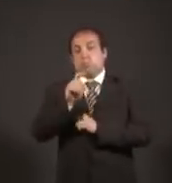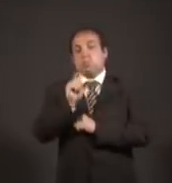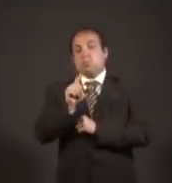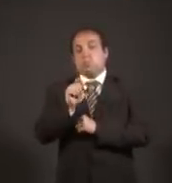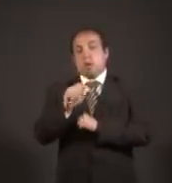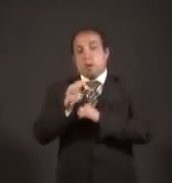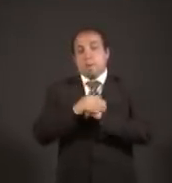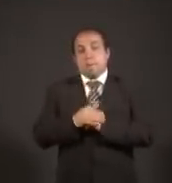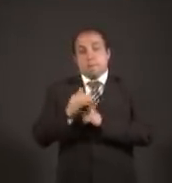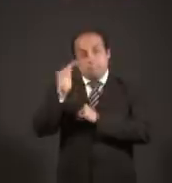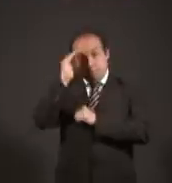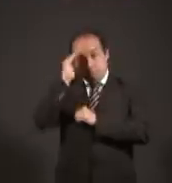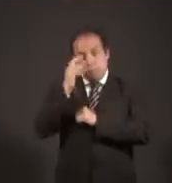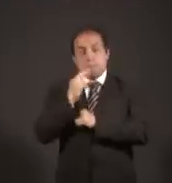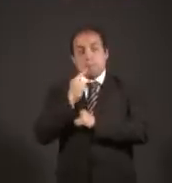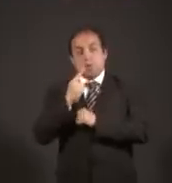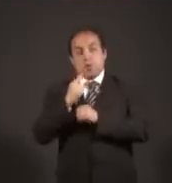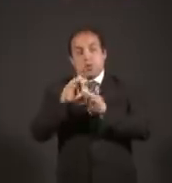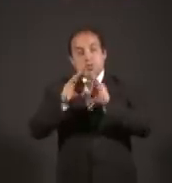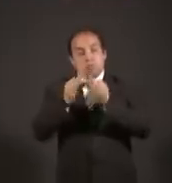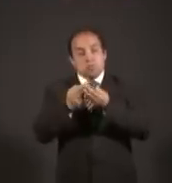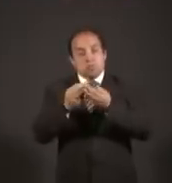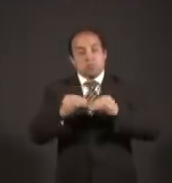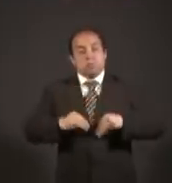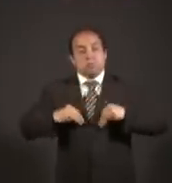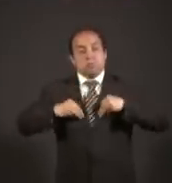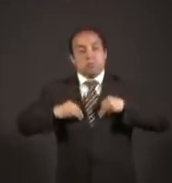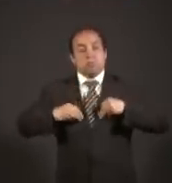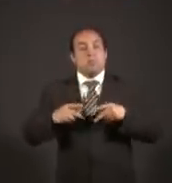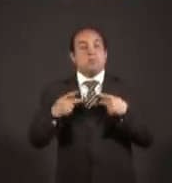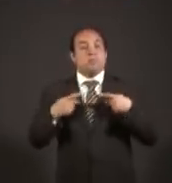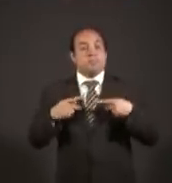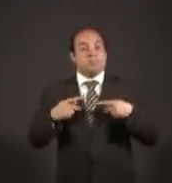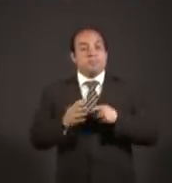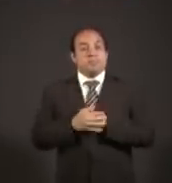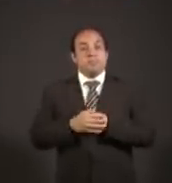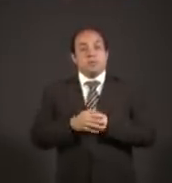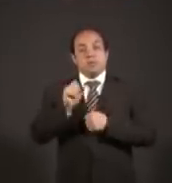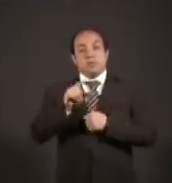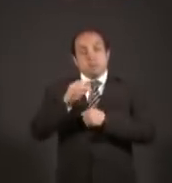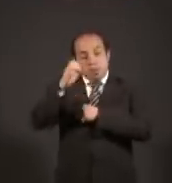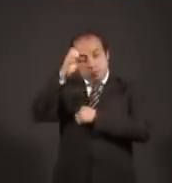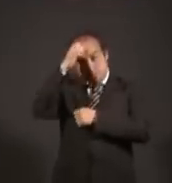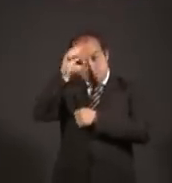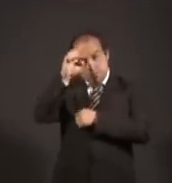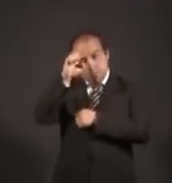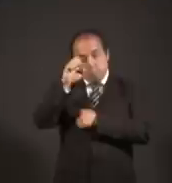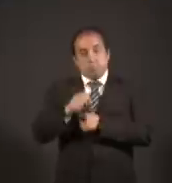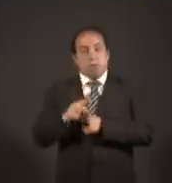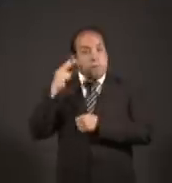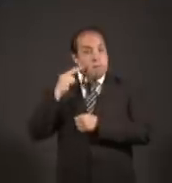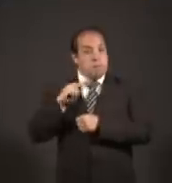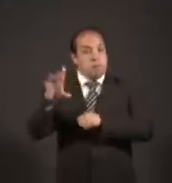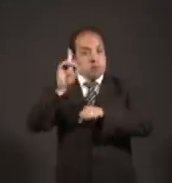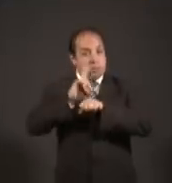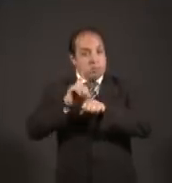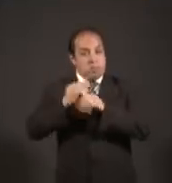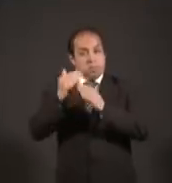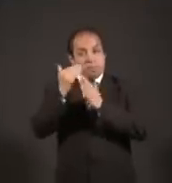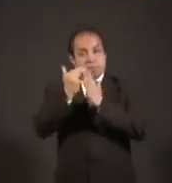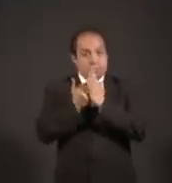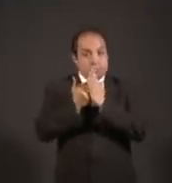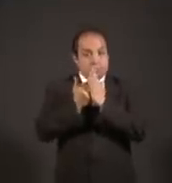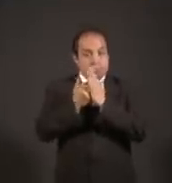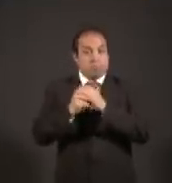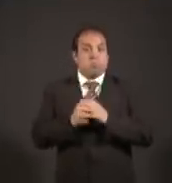para mejorar la calidad de vida de las personas y su experiencia de viaje diaria, disminuyendo así los tiempos de